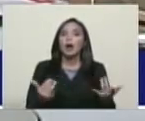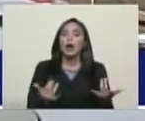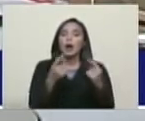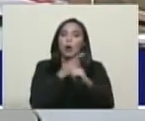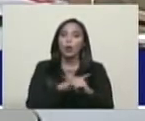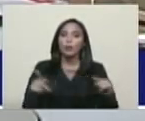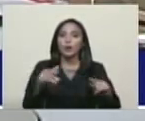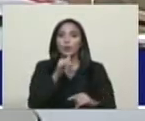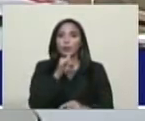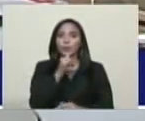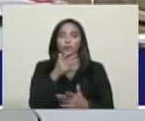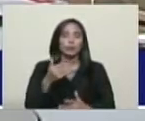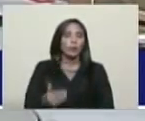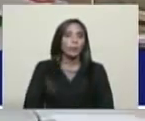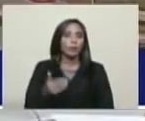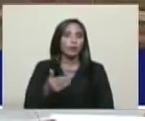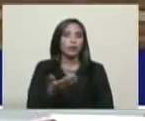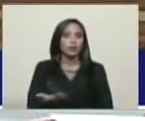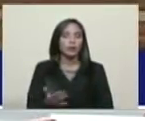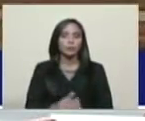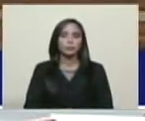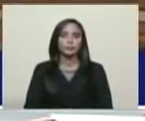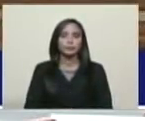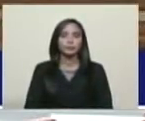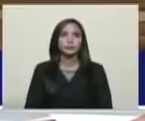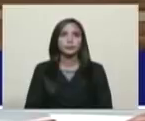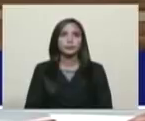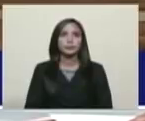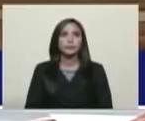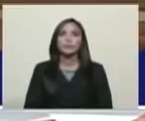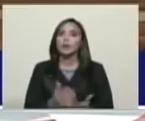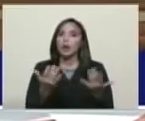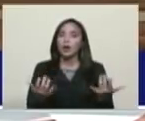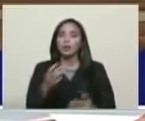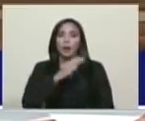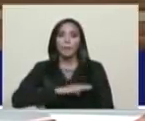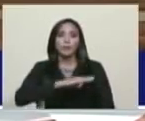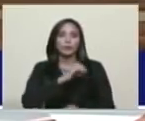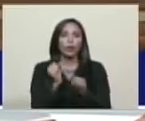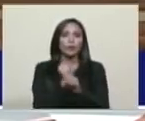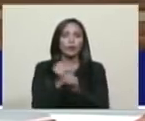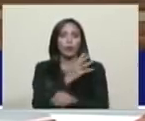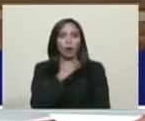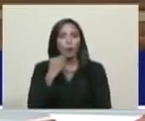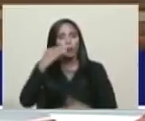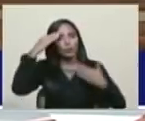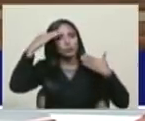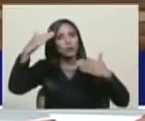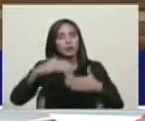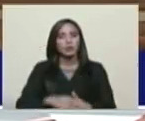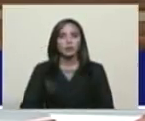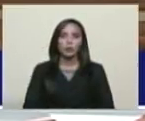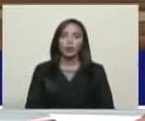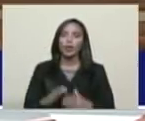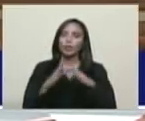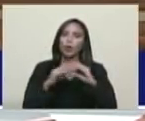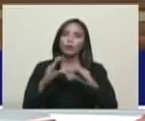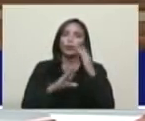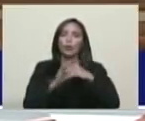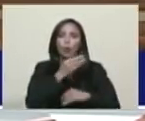productiva muy importante, vinculado a la Misión Chamba Juvenil. Un saludo a toda la juventud de la Misión Chamba